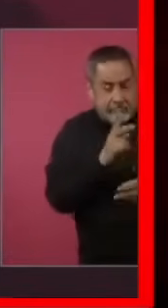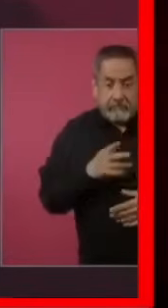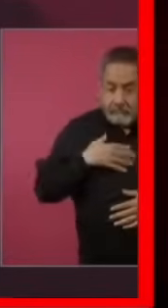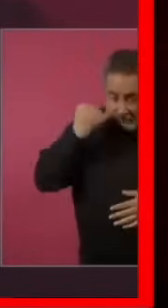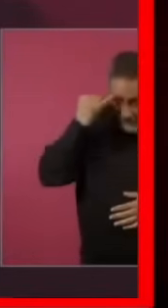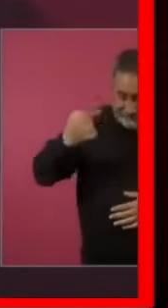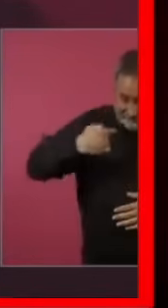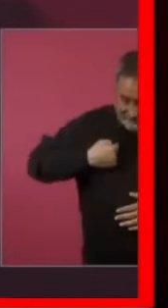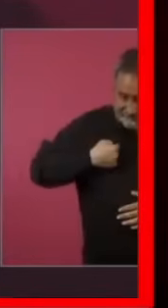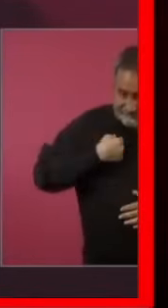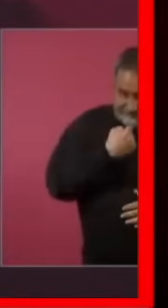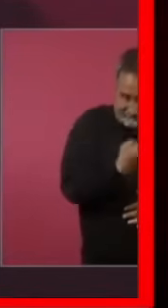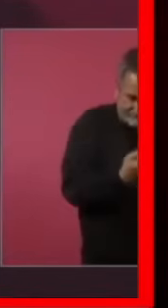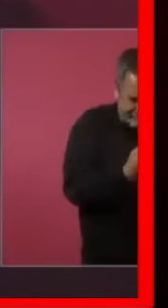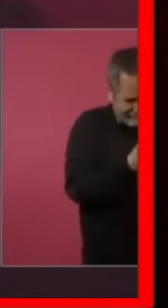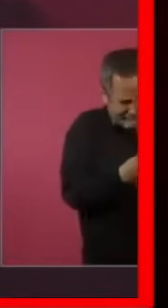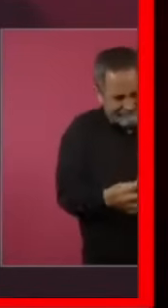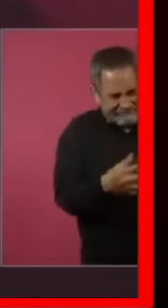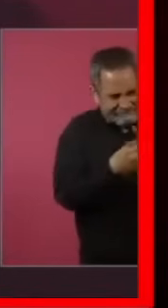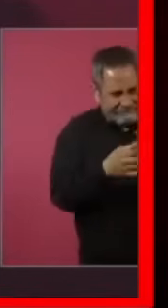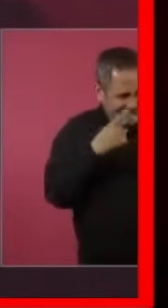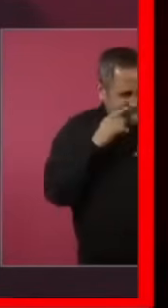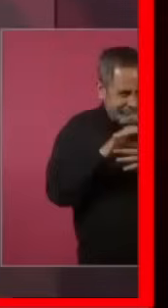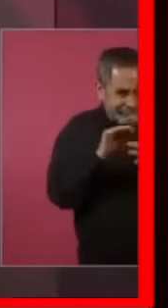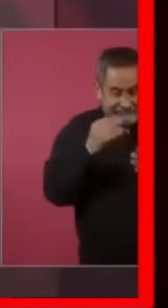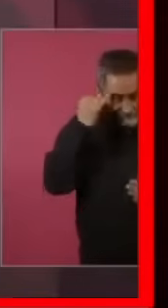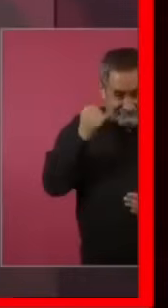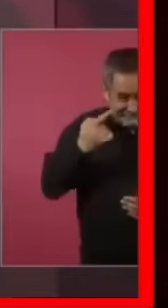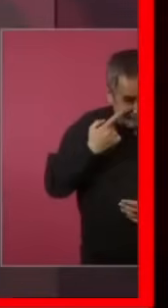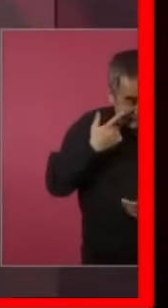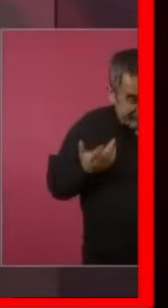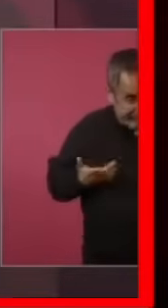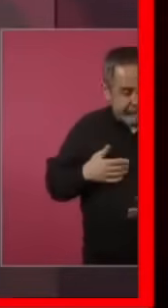Imagínense lo que significa esto.